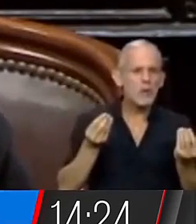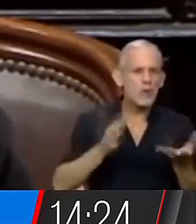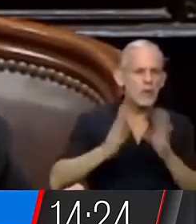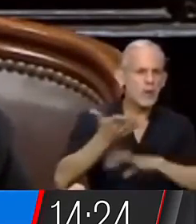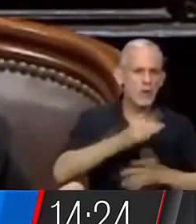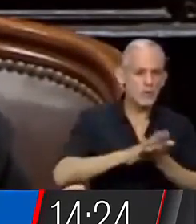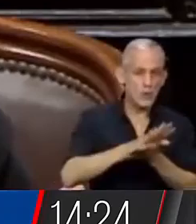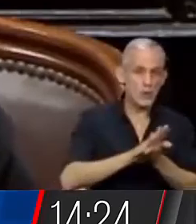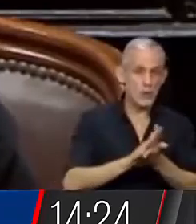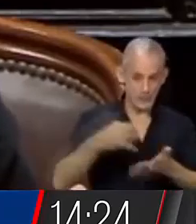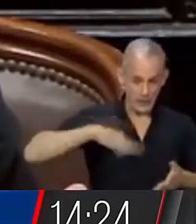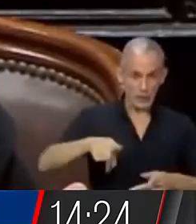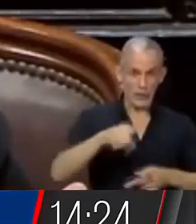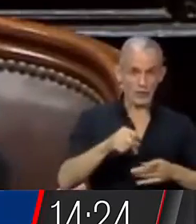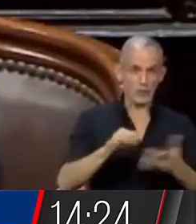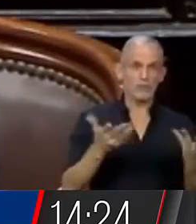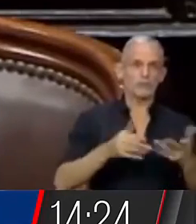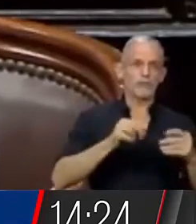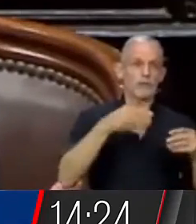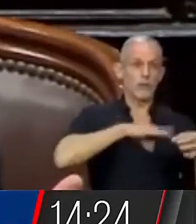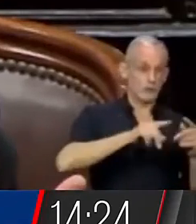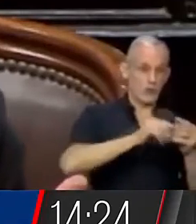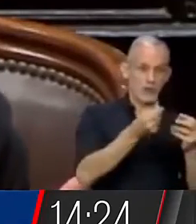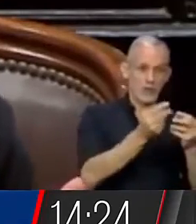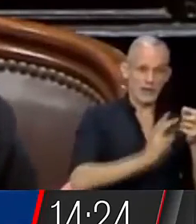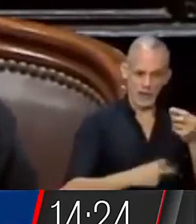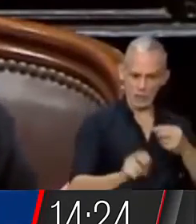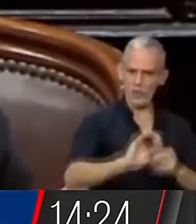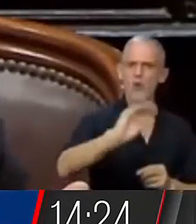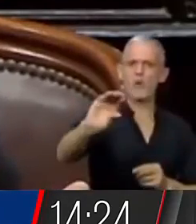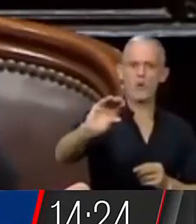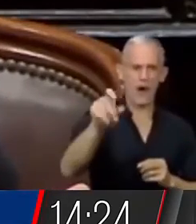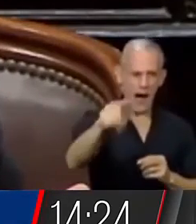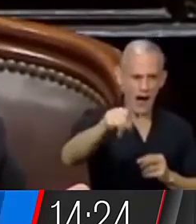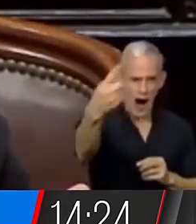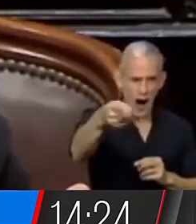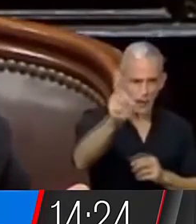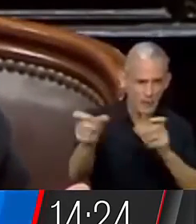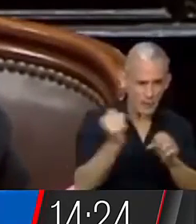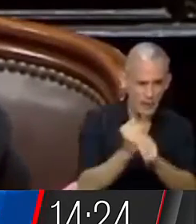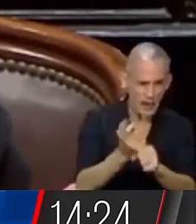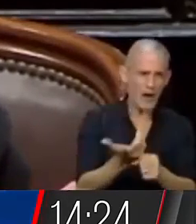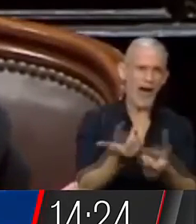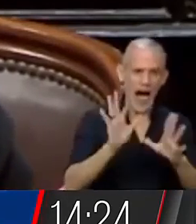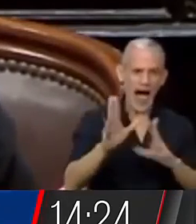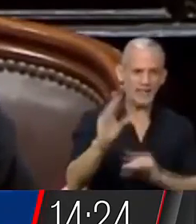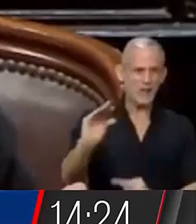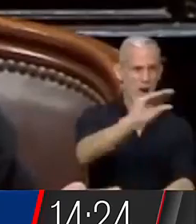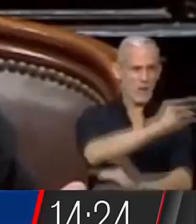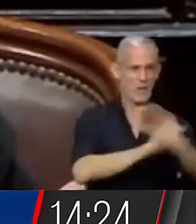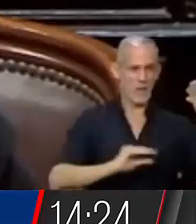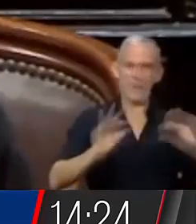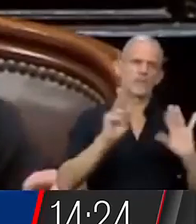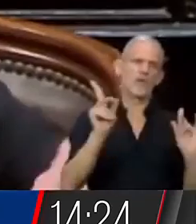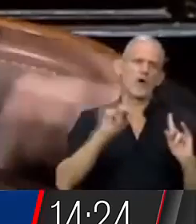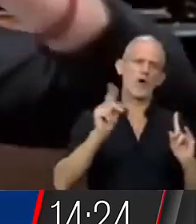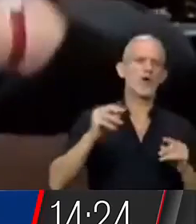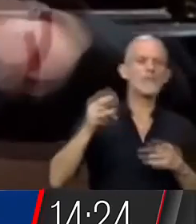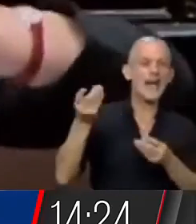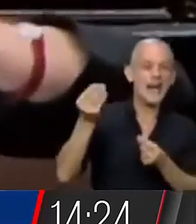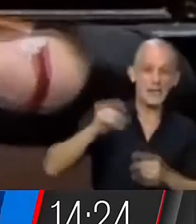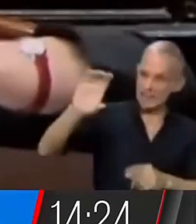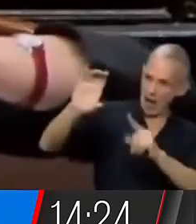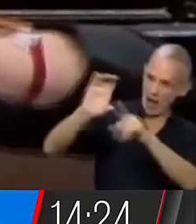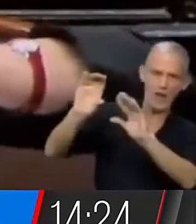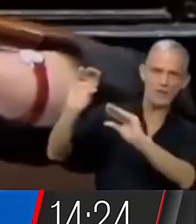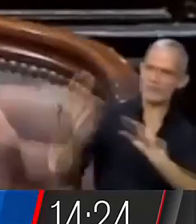que asalariados le transfieran a otros asalariados? Eso no es redistribución de la riqueza. Redistribución de la riqueza es cuando sacamos del capital, como